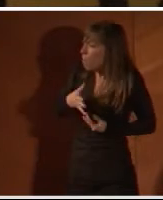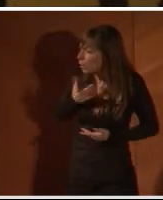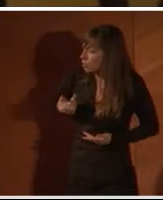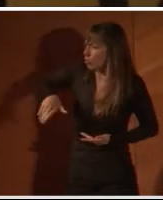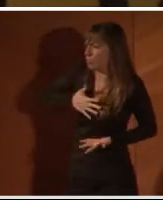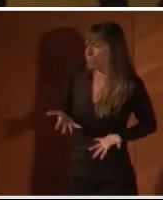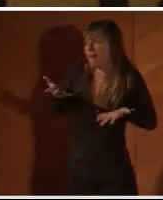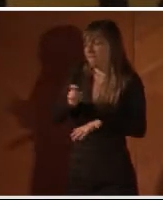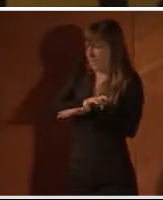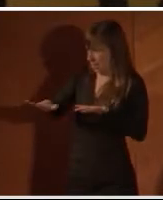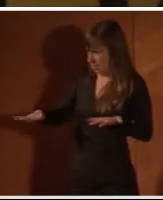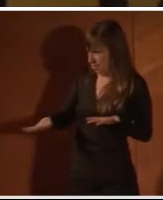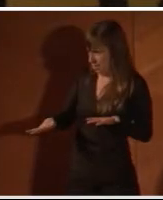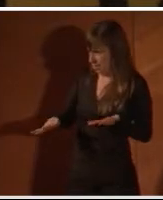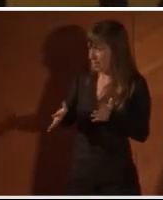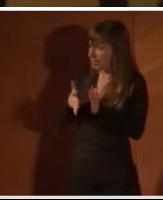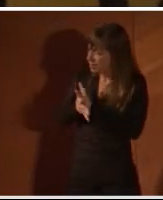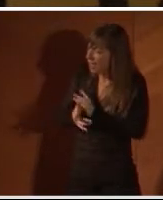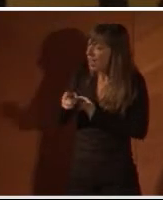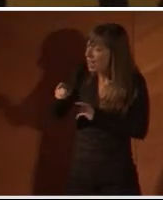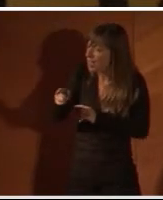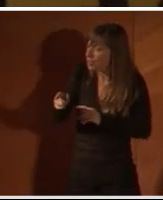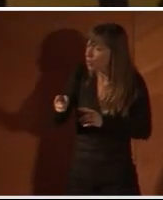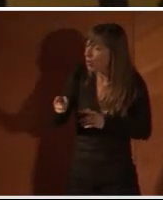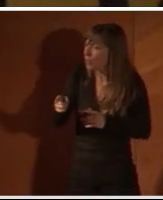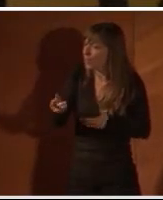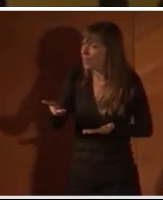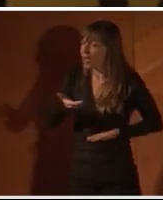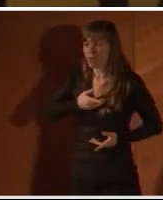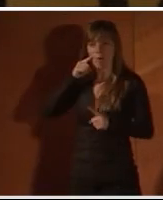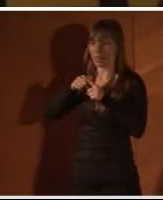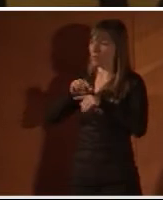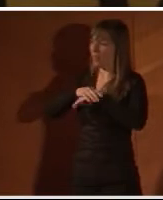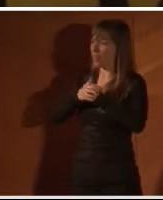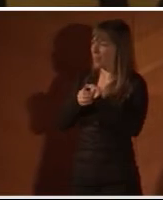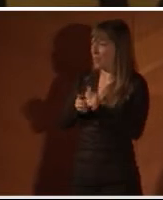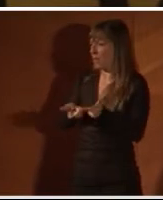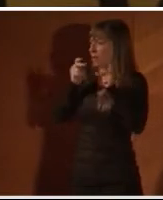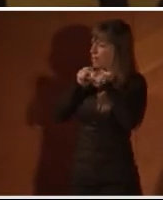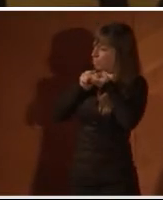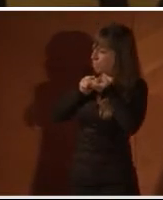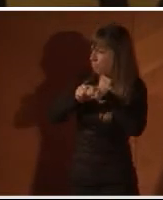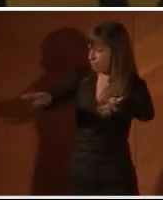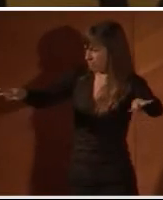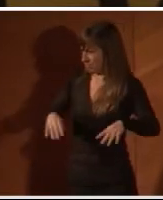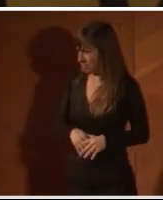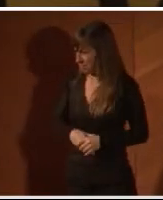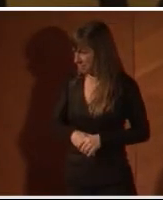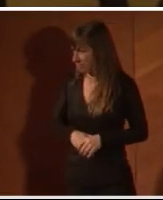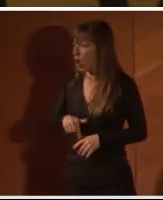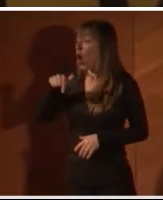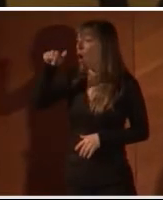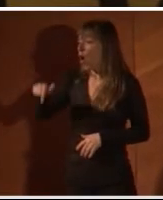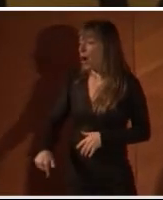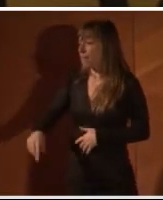permite vehicular cómo contagiamos democracia unas ciudades a otras. Hoy no vamos a firmar con Barcelona